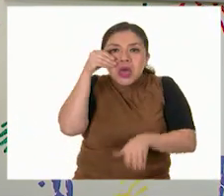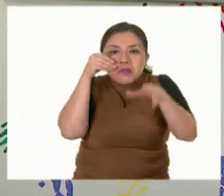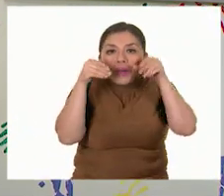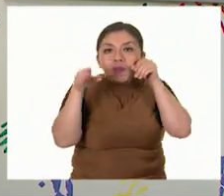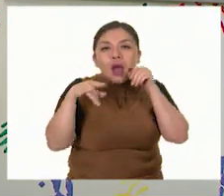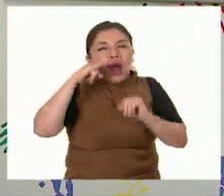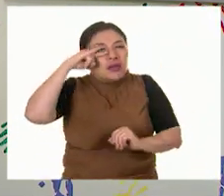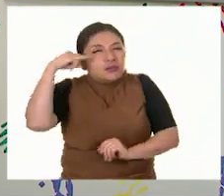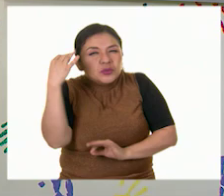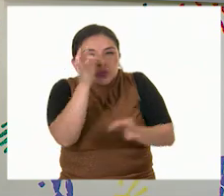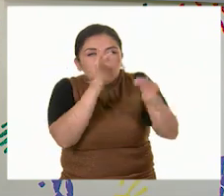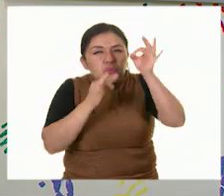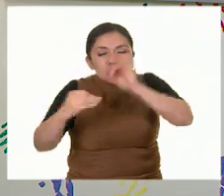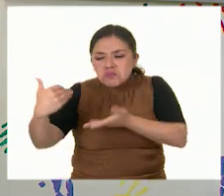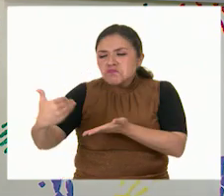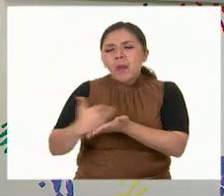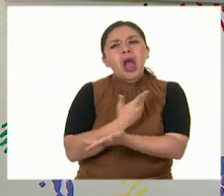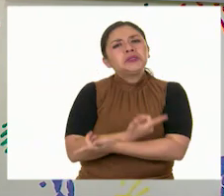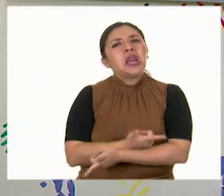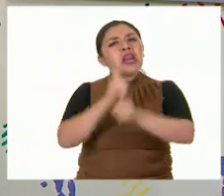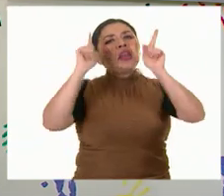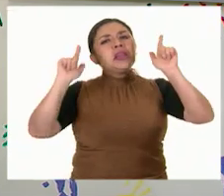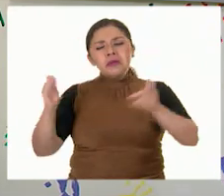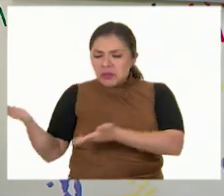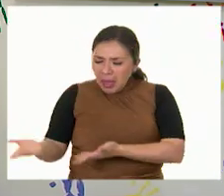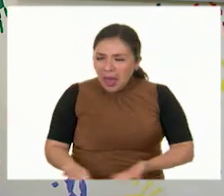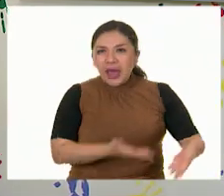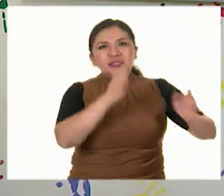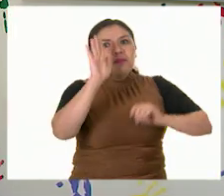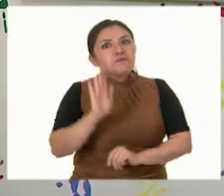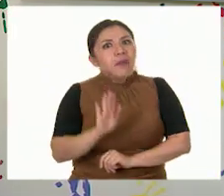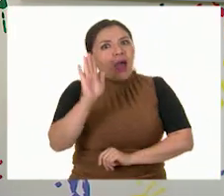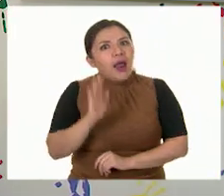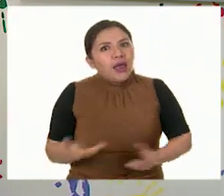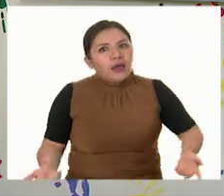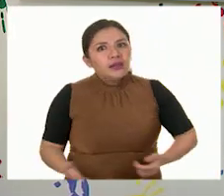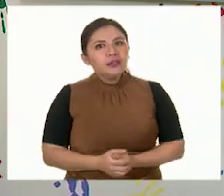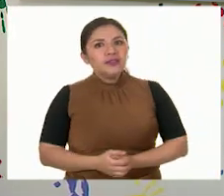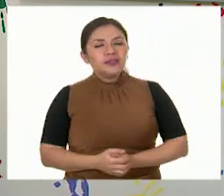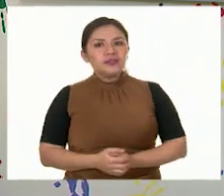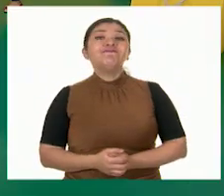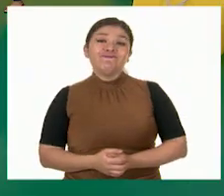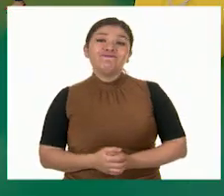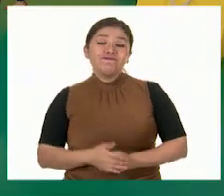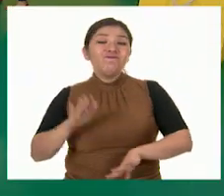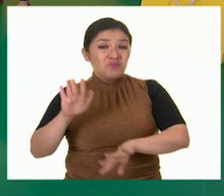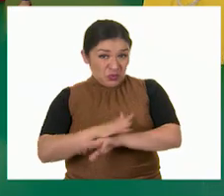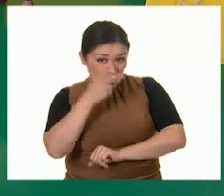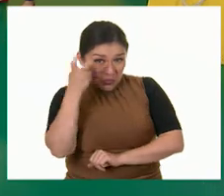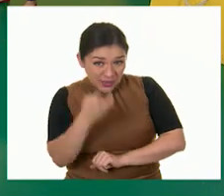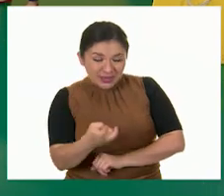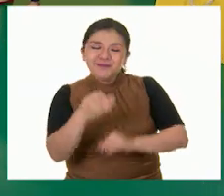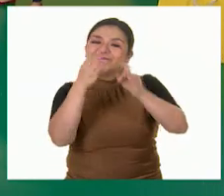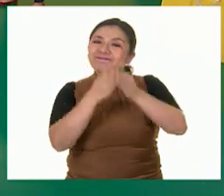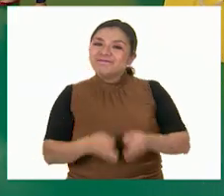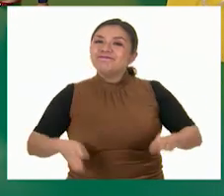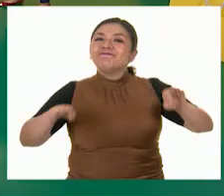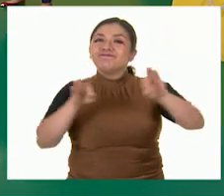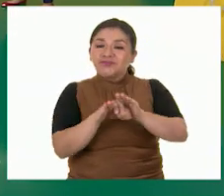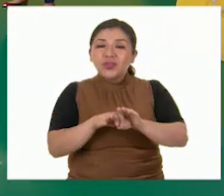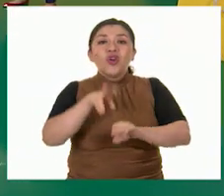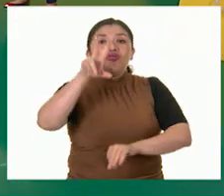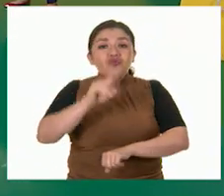y los estoy dejando pasar, ¿no? Como de pásale, pásale, bienvenidos. Por eso es tan importante